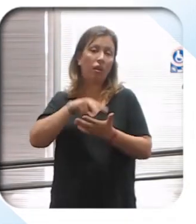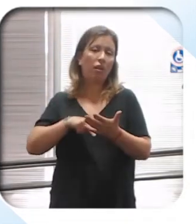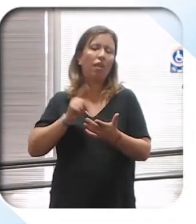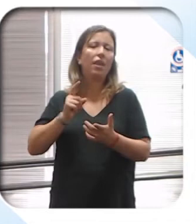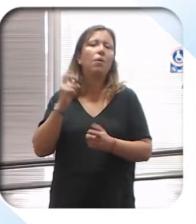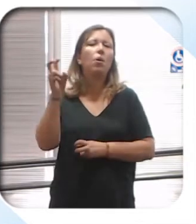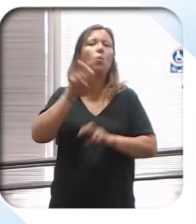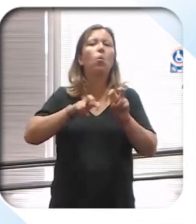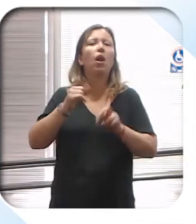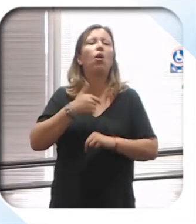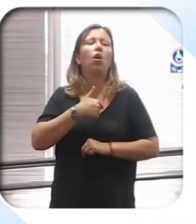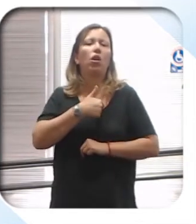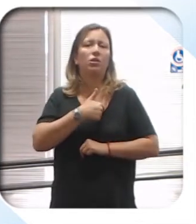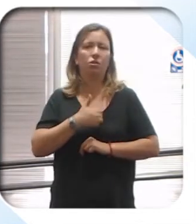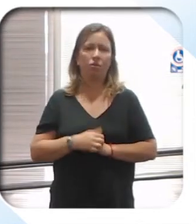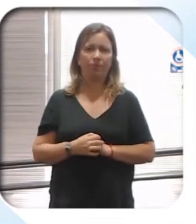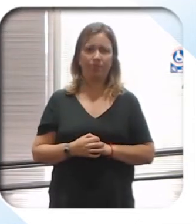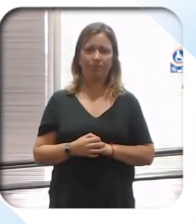con el corazón.